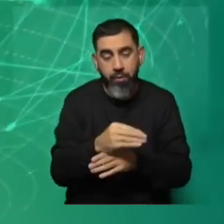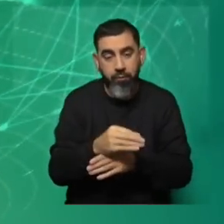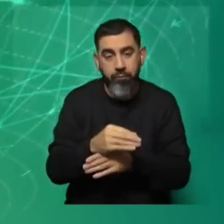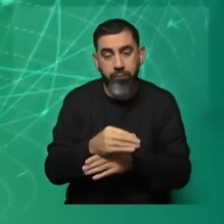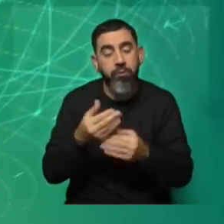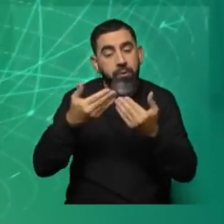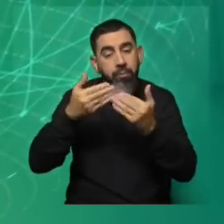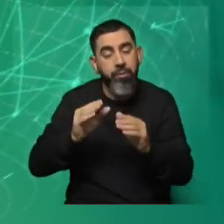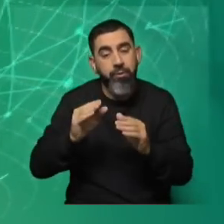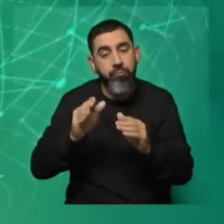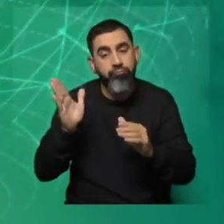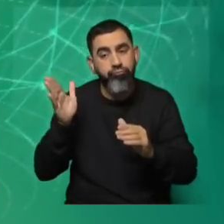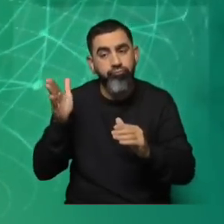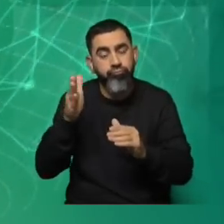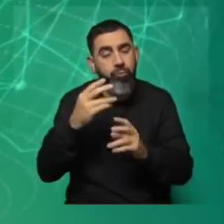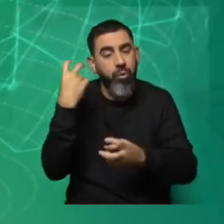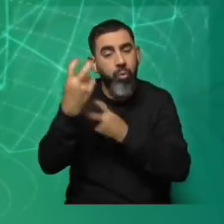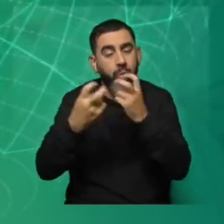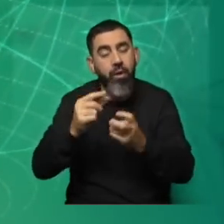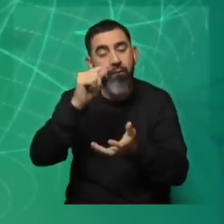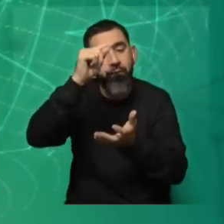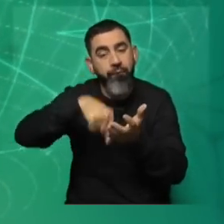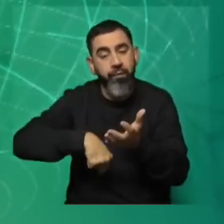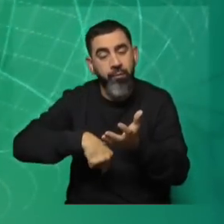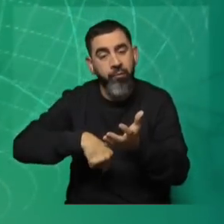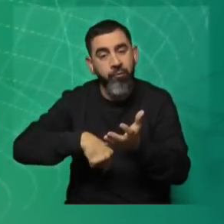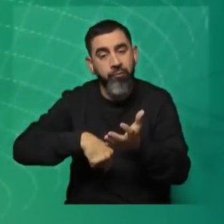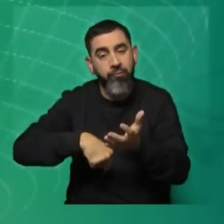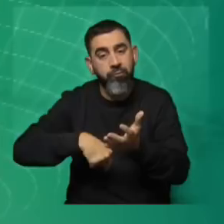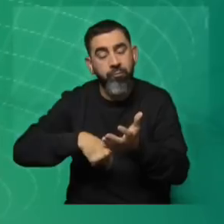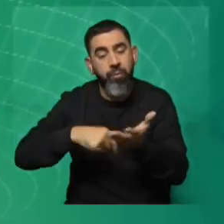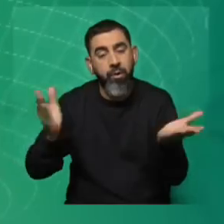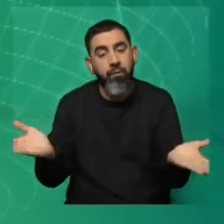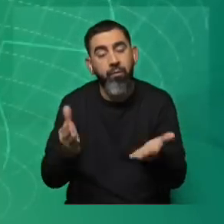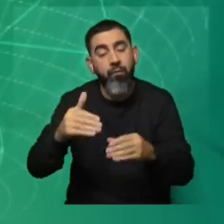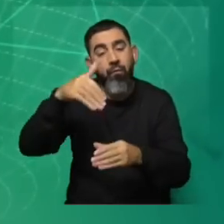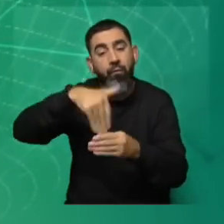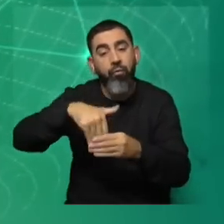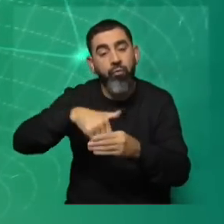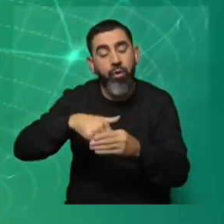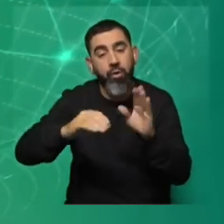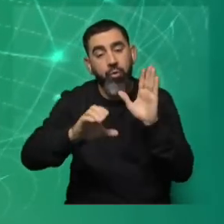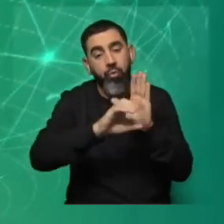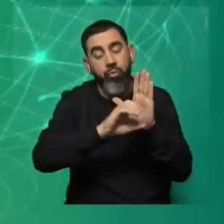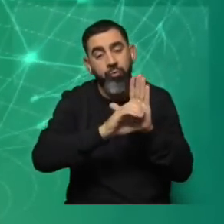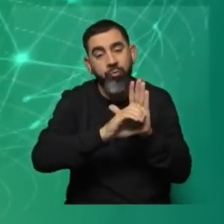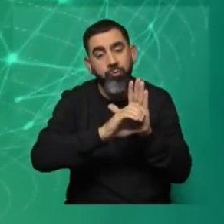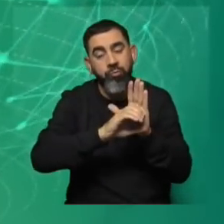comenzar a recorrer el camino de la recolección de firmas para impulsar un plebiscito constitucional